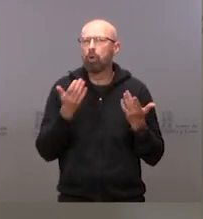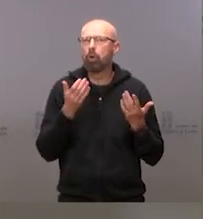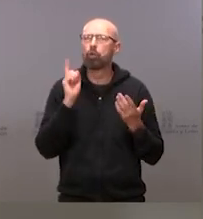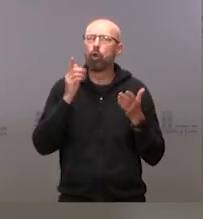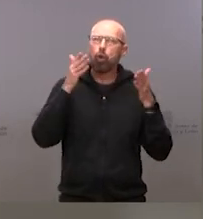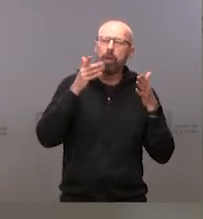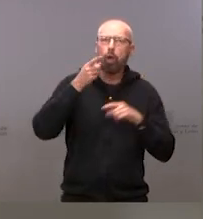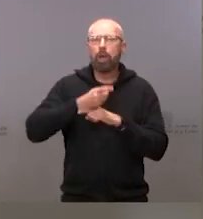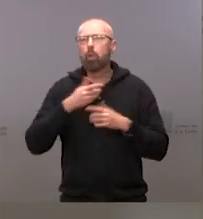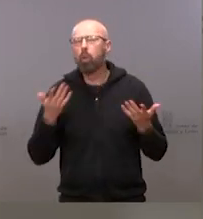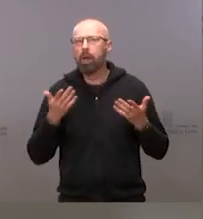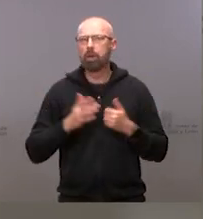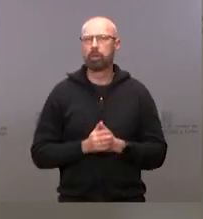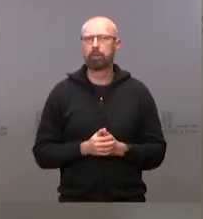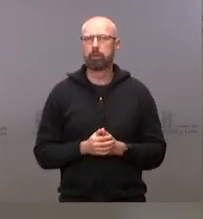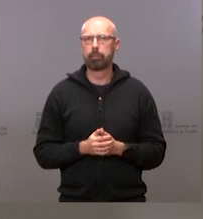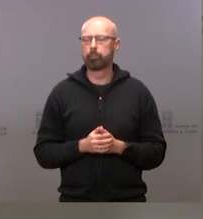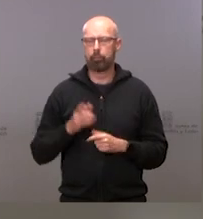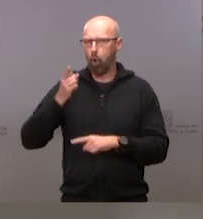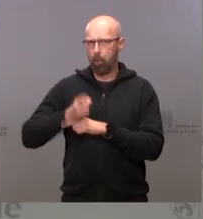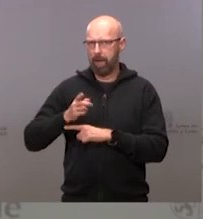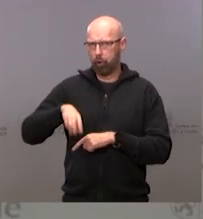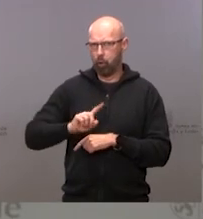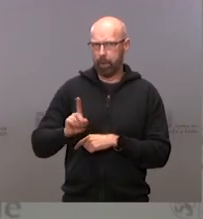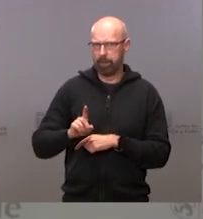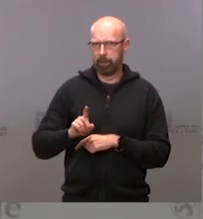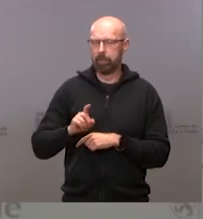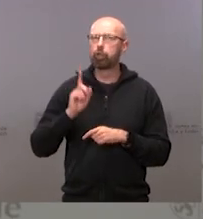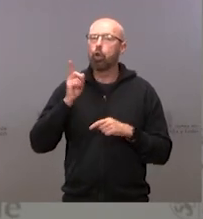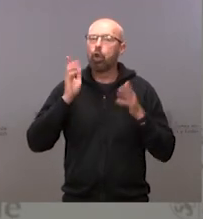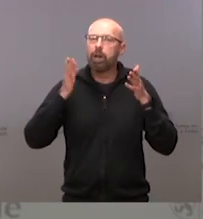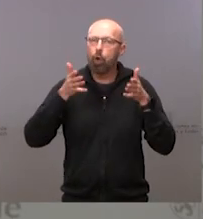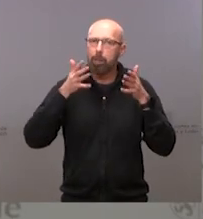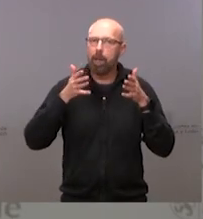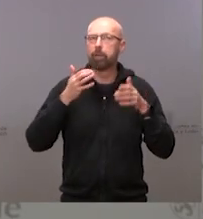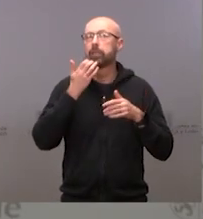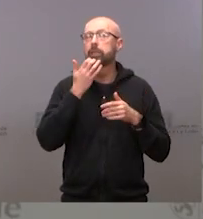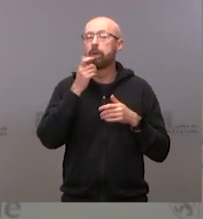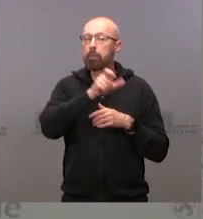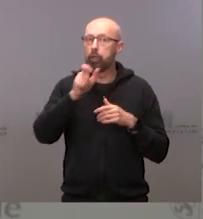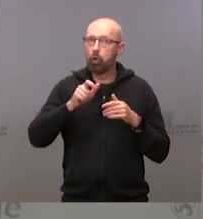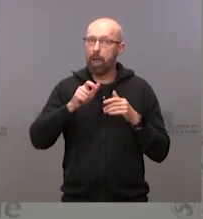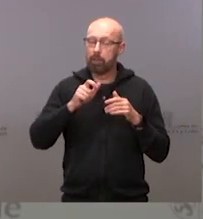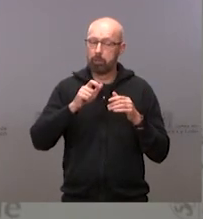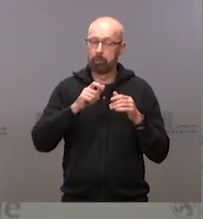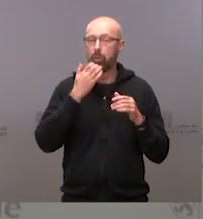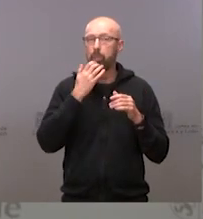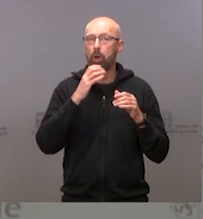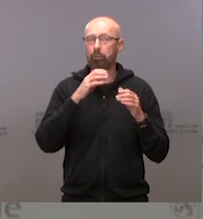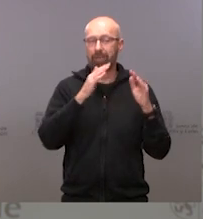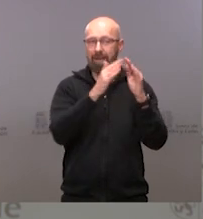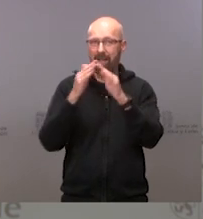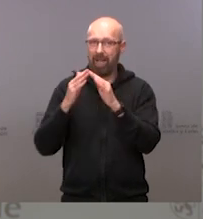una obligación o sea estamos recomendando que cuantas menores unidades de convivencia mejor